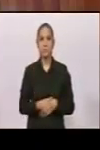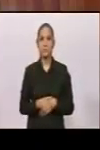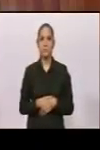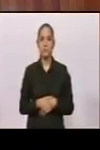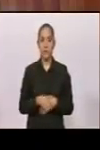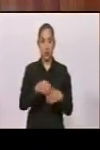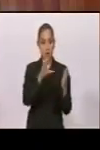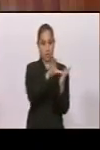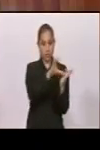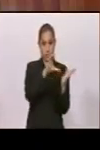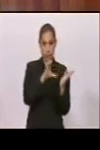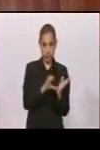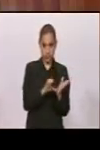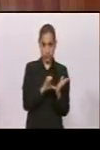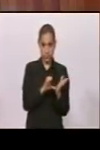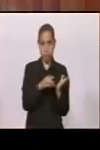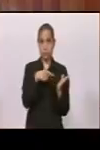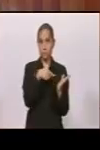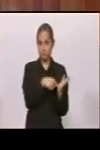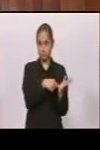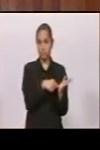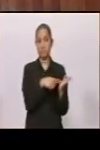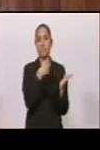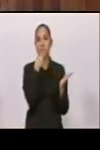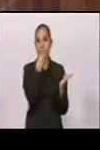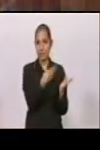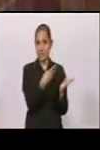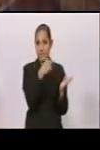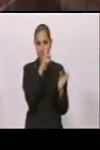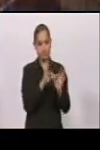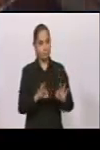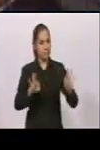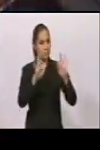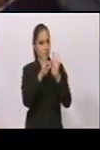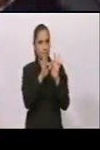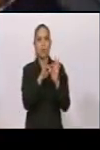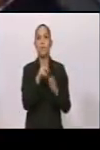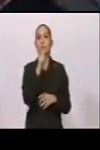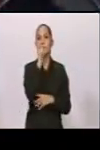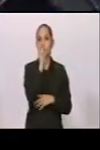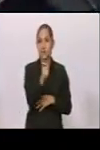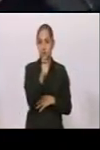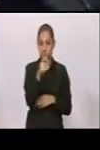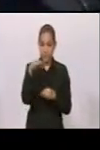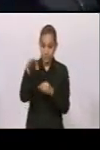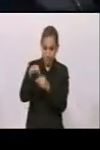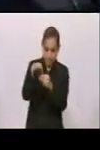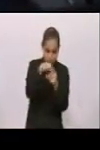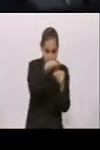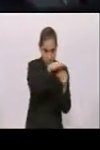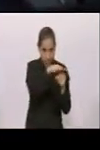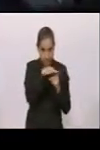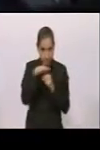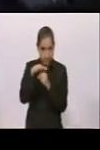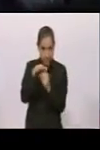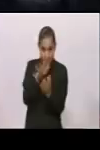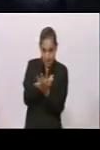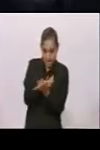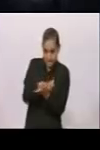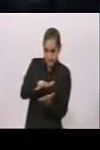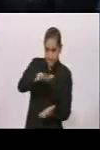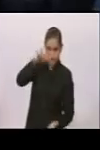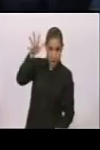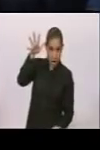nuestra Constitución establece el principio que el triunfo en los comicios es de quien más